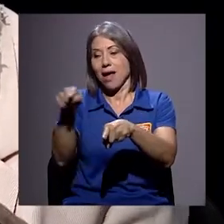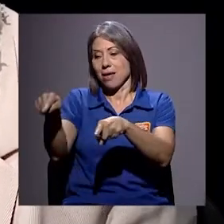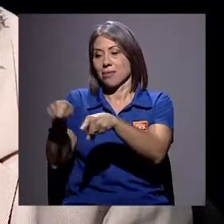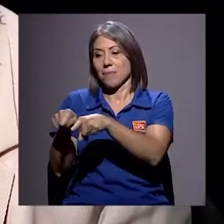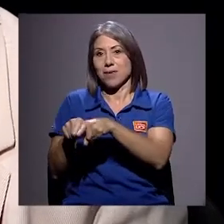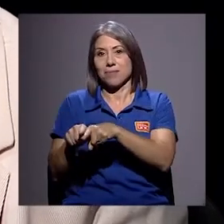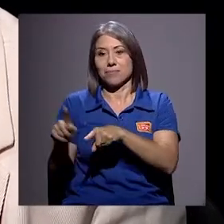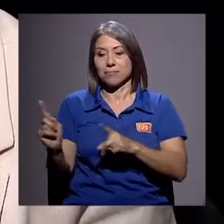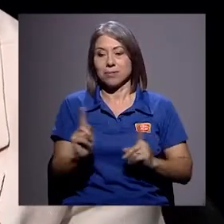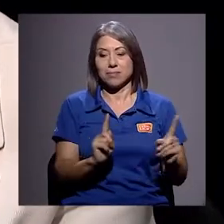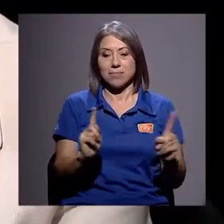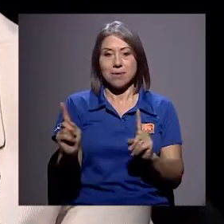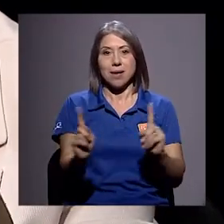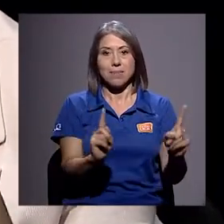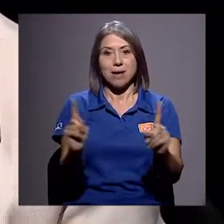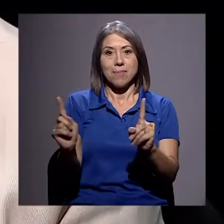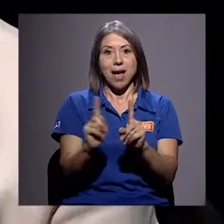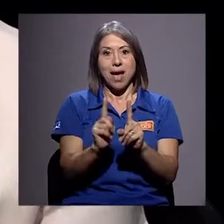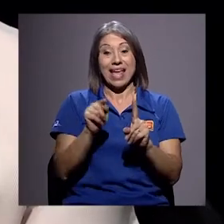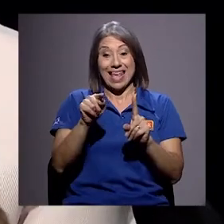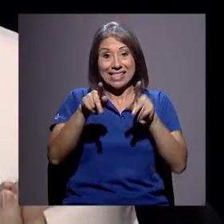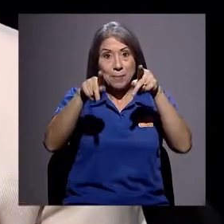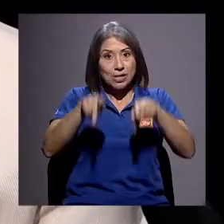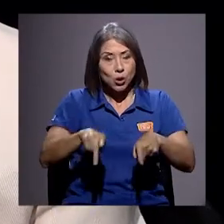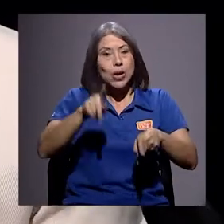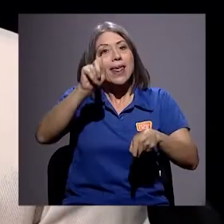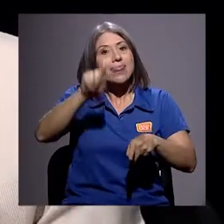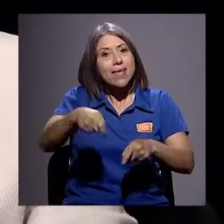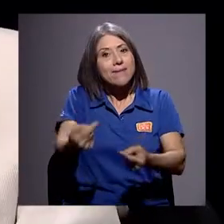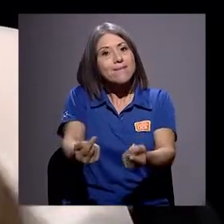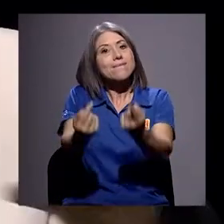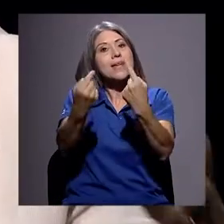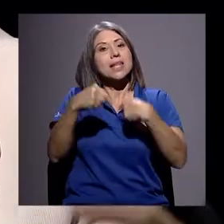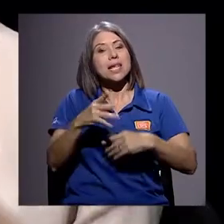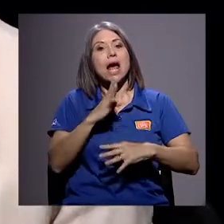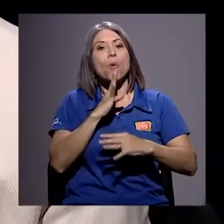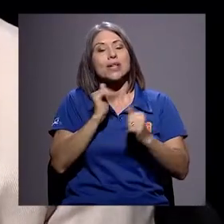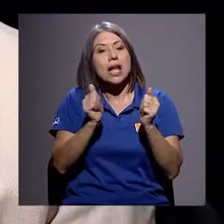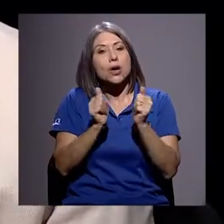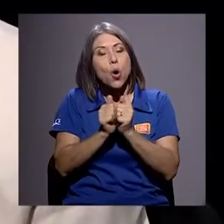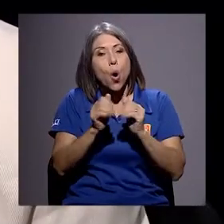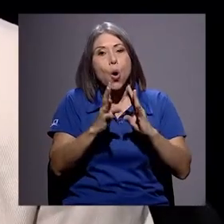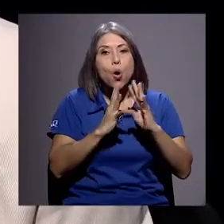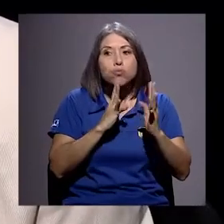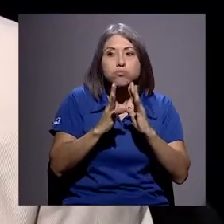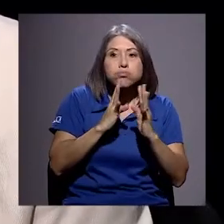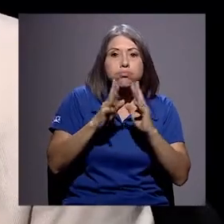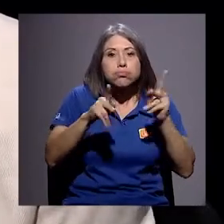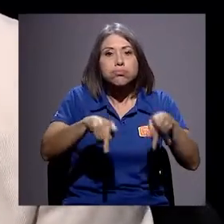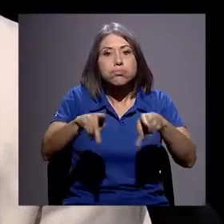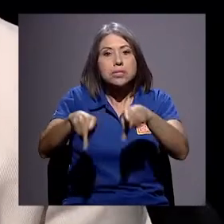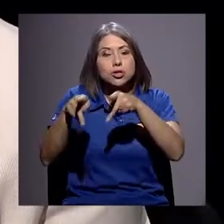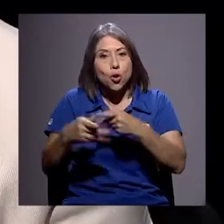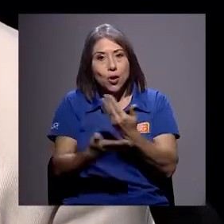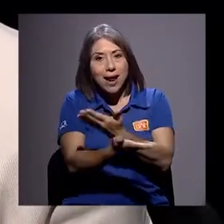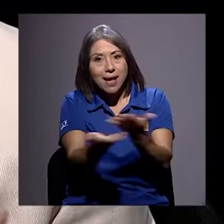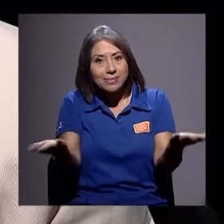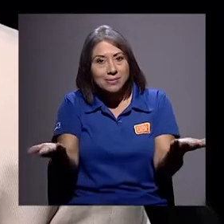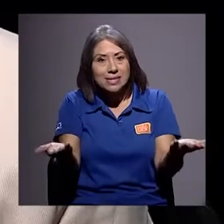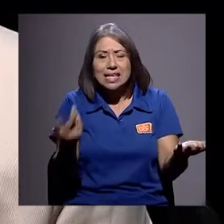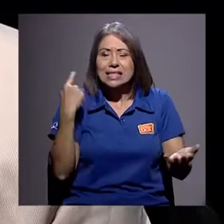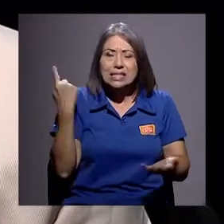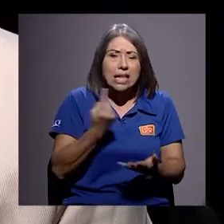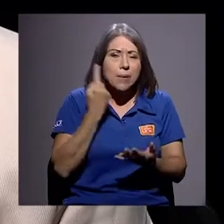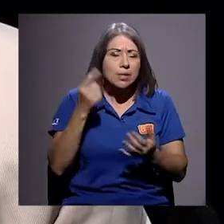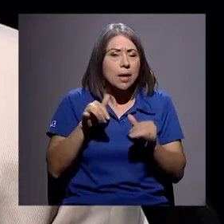en ese distrito y esa persona que estar incluso viniendo cada cierto tiempo a conversar con sus electores hay una conversación